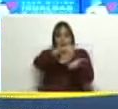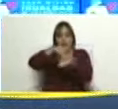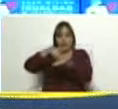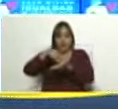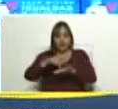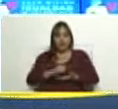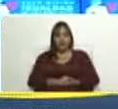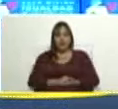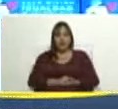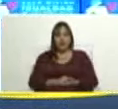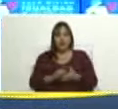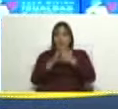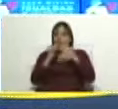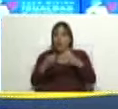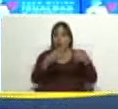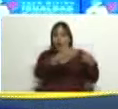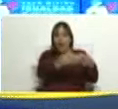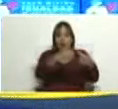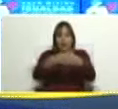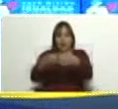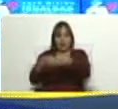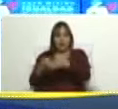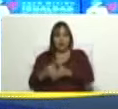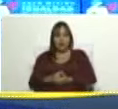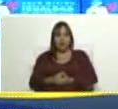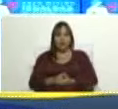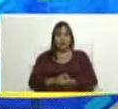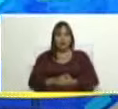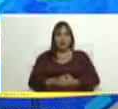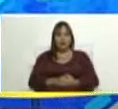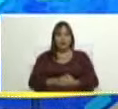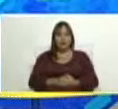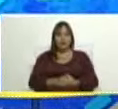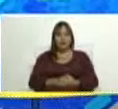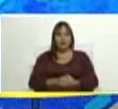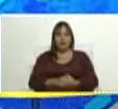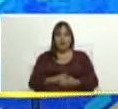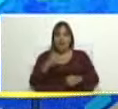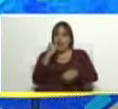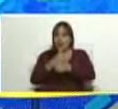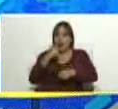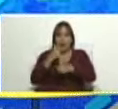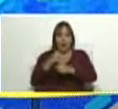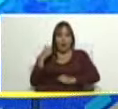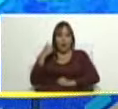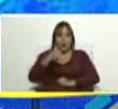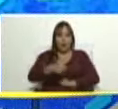y a todos los equipos que han trabajado